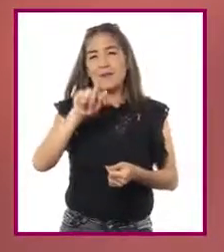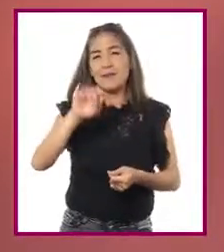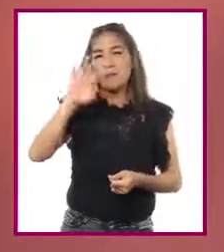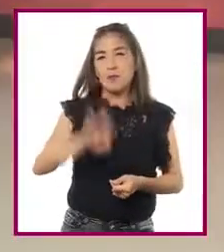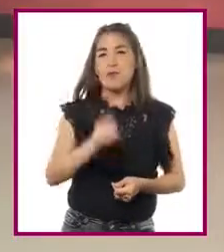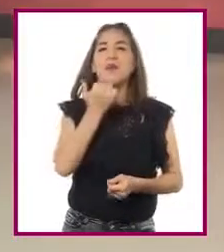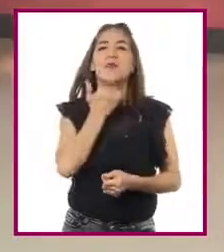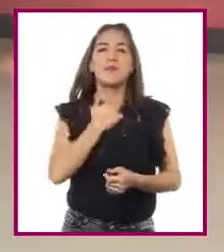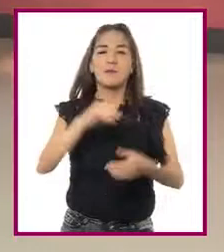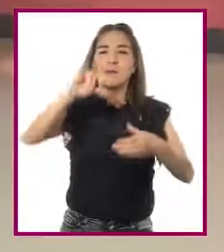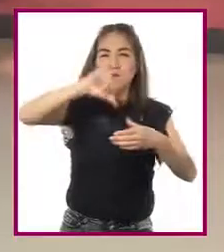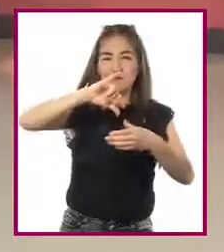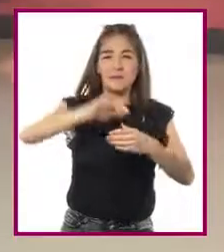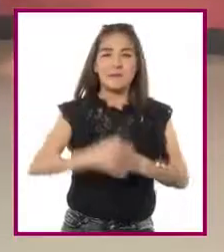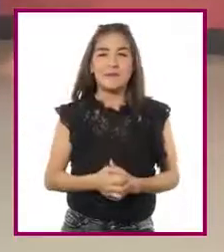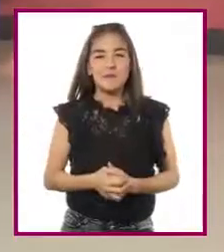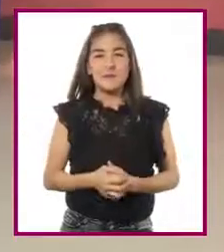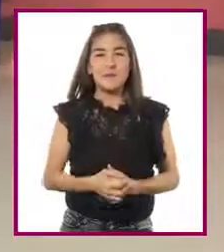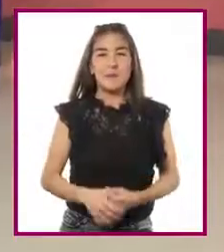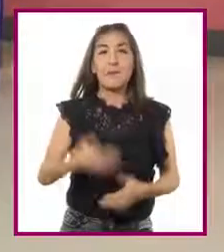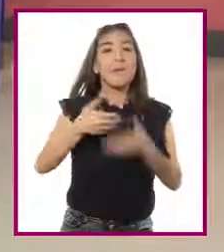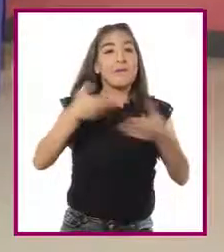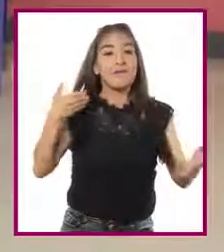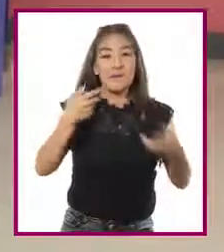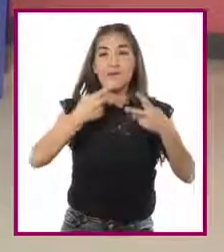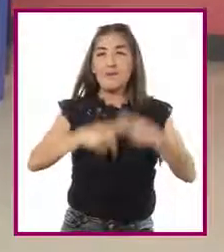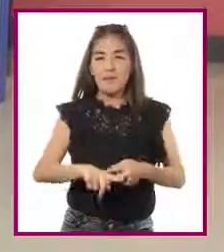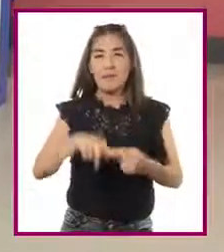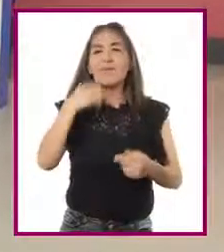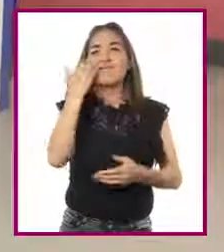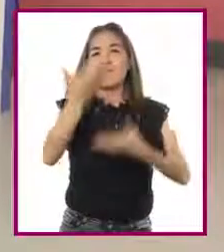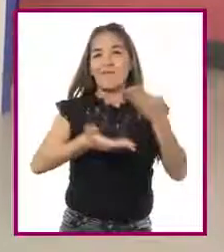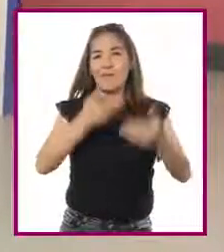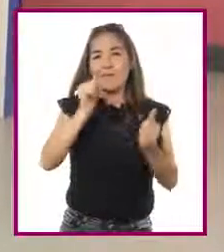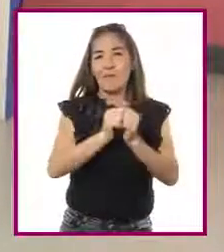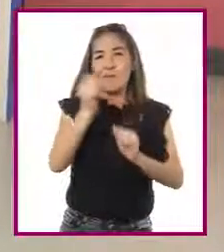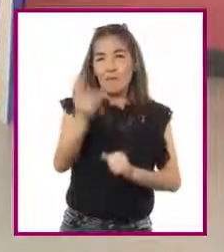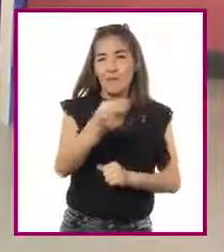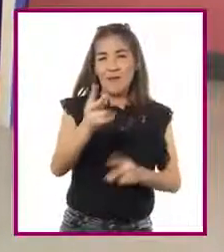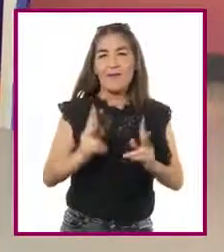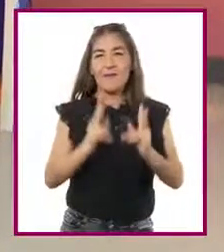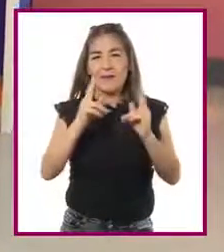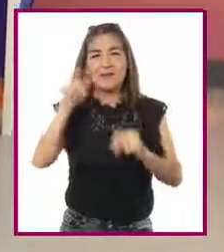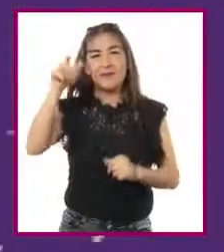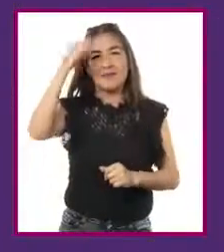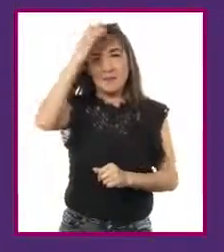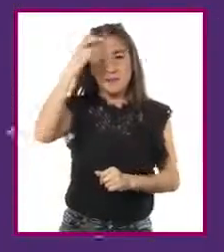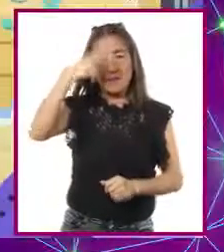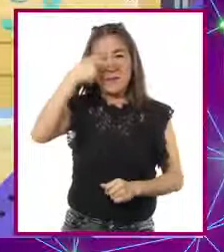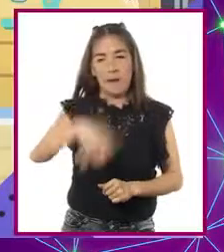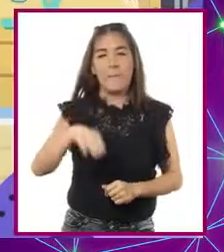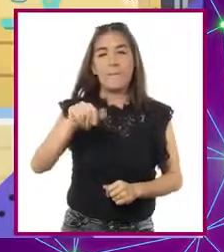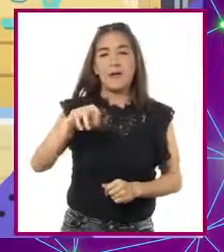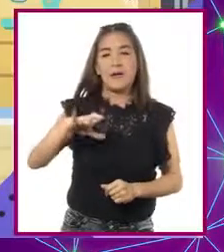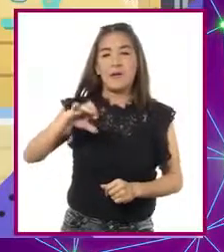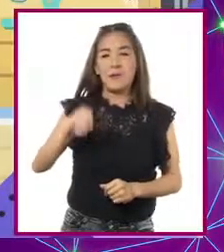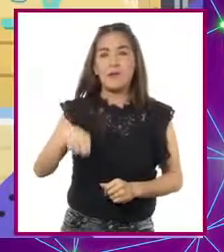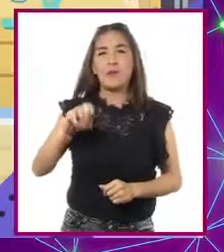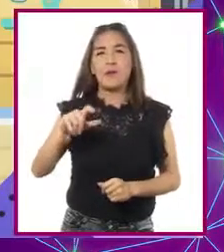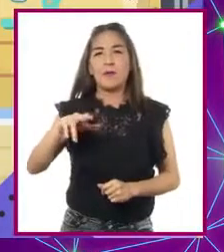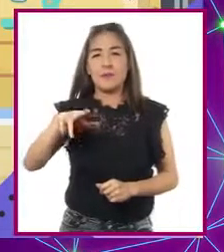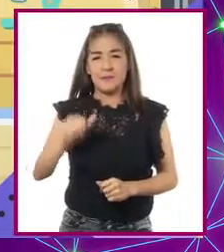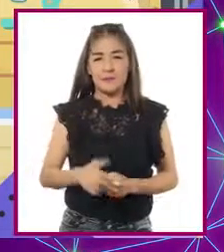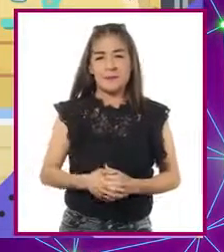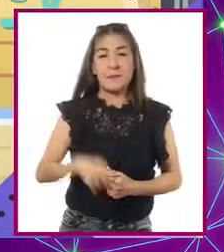alcohol. Antes de iniciar, quiero compartir con ustedes una frase del científico mexicano Mario Molina. En